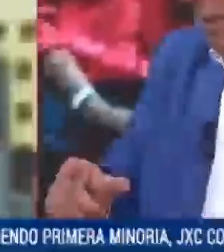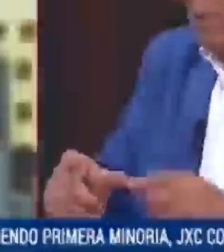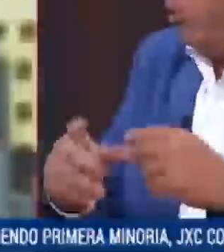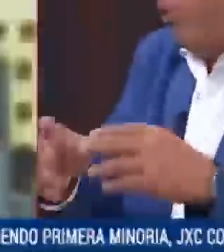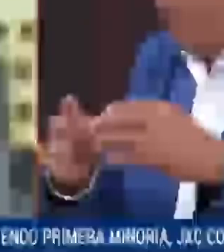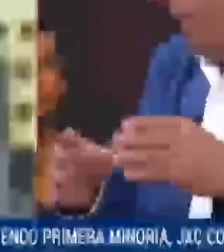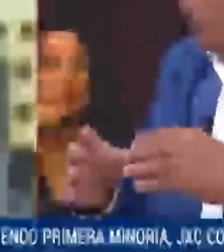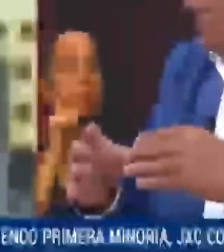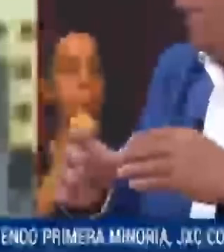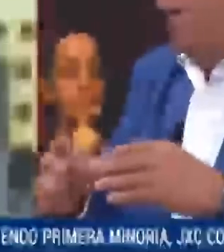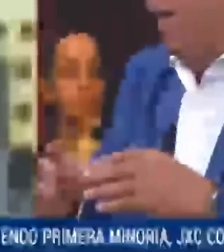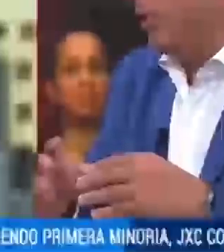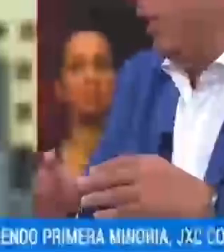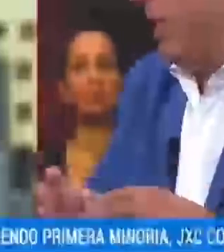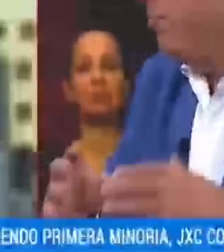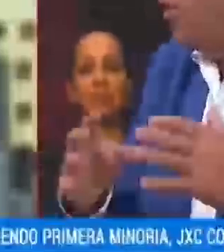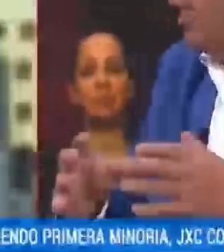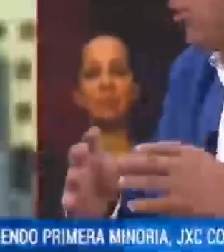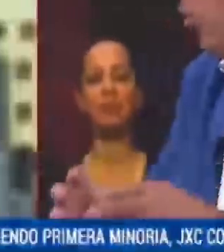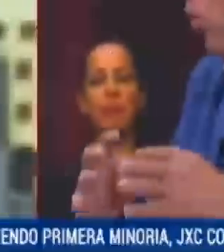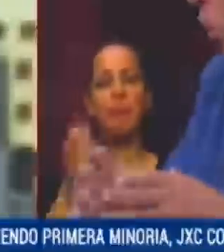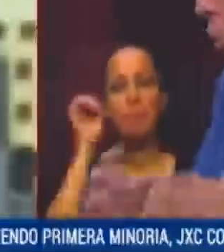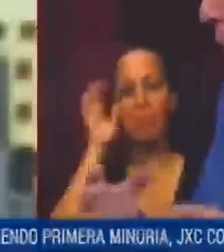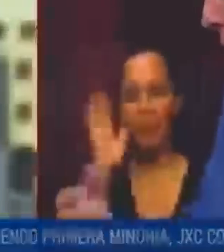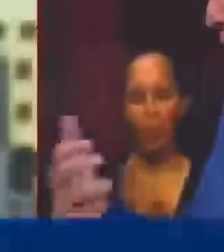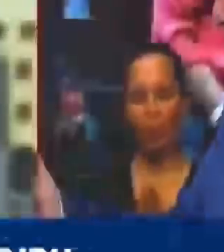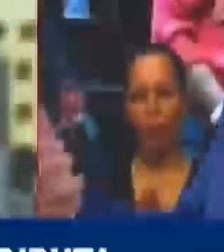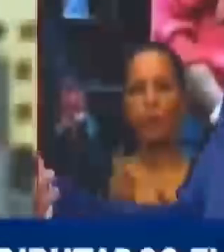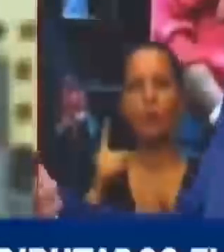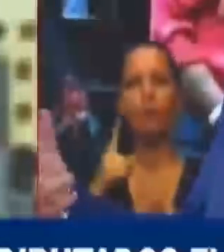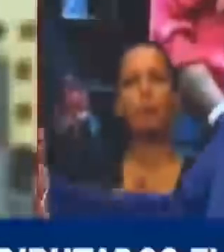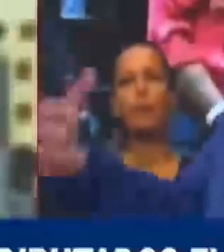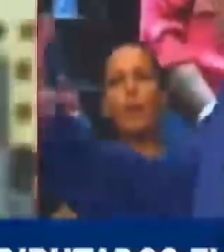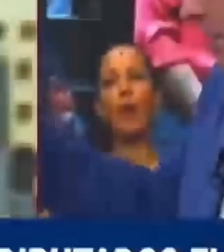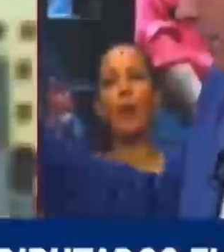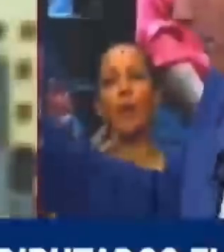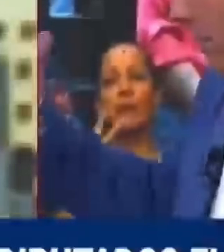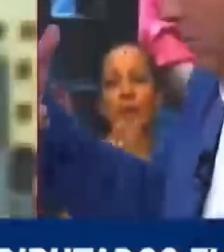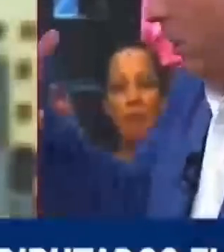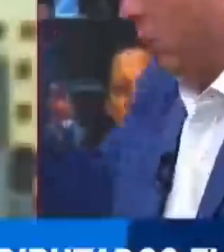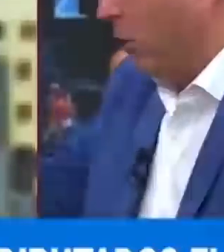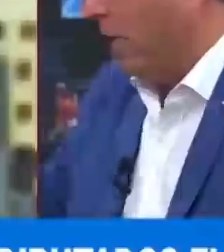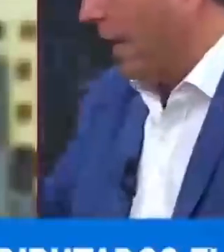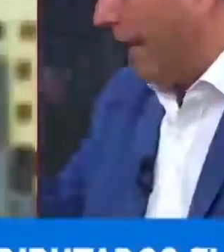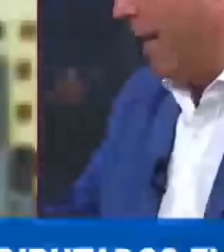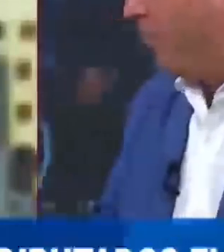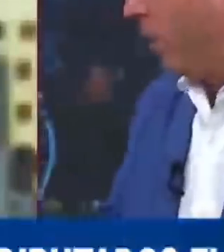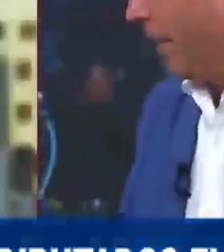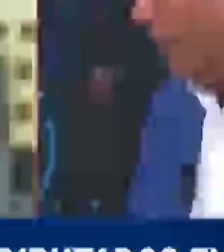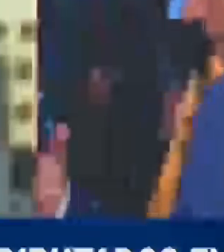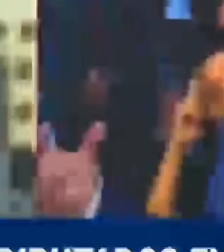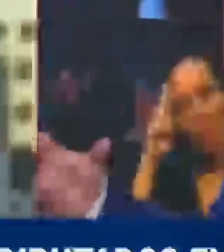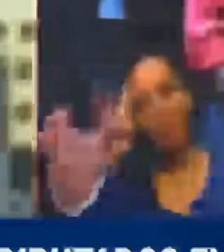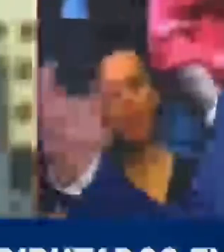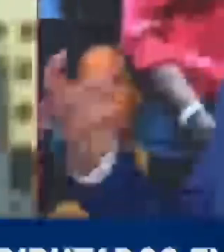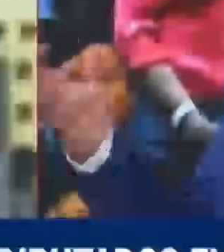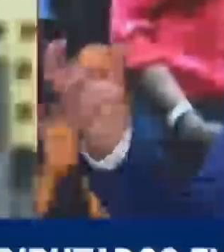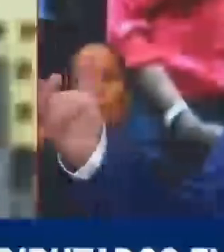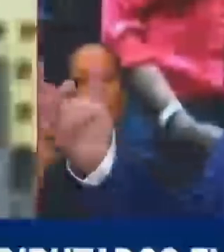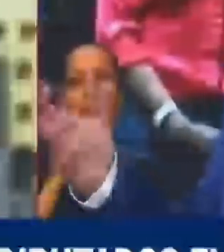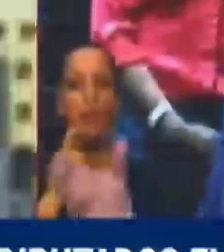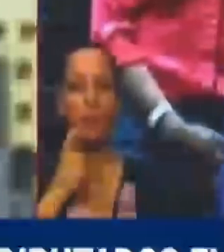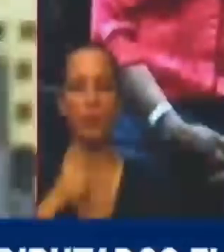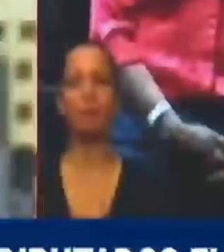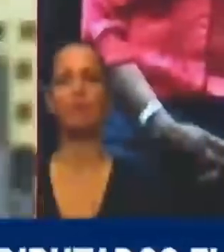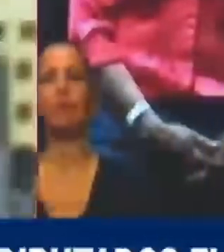Entonces, mortificando al kirchnerismo y a su núcleo duro, a los votantes o a los seguidores de la Cámpora y demás. Esa dinámica